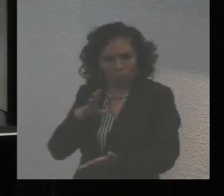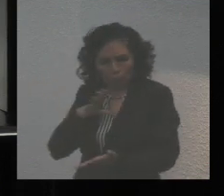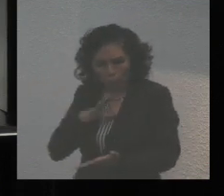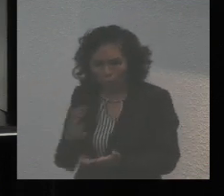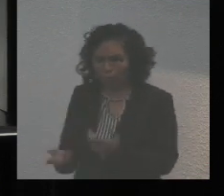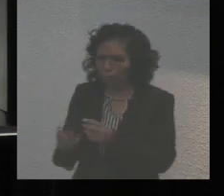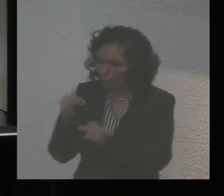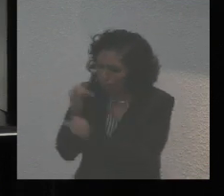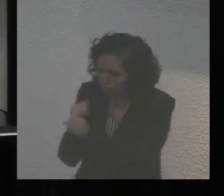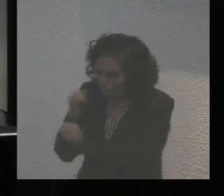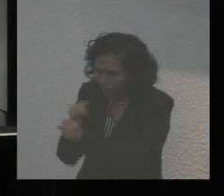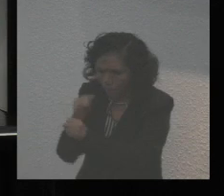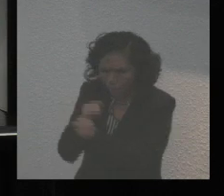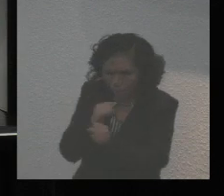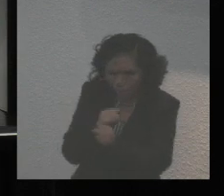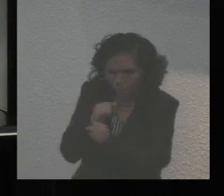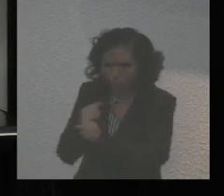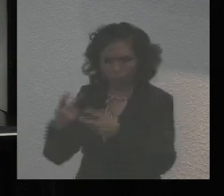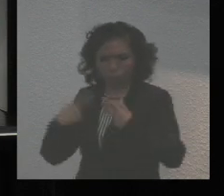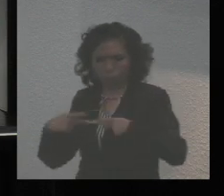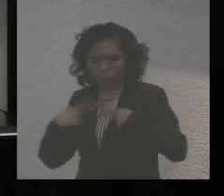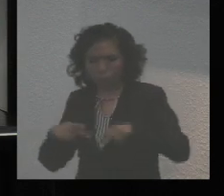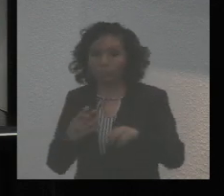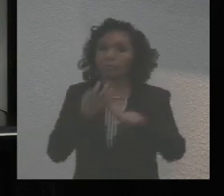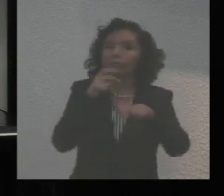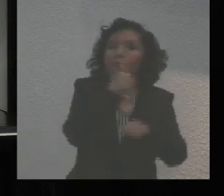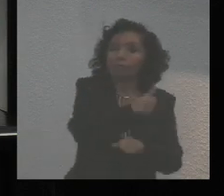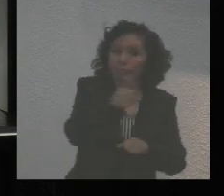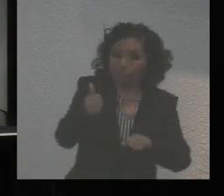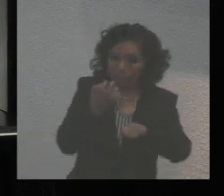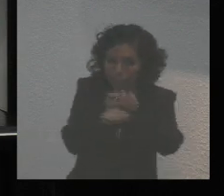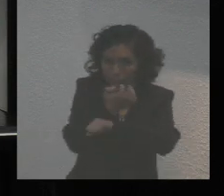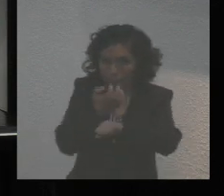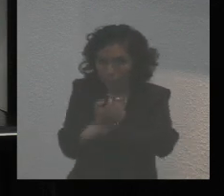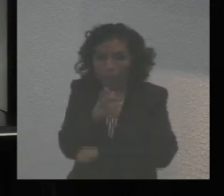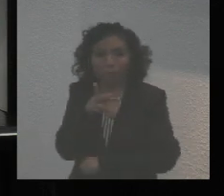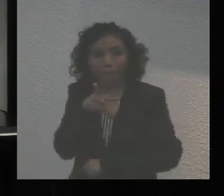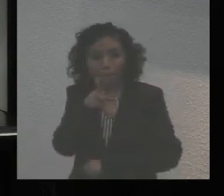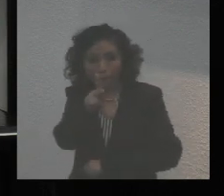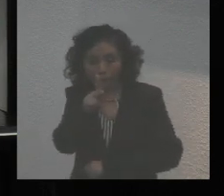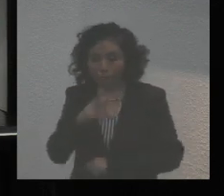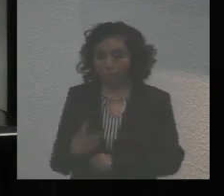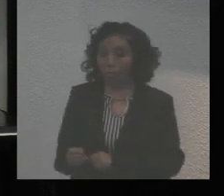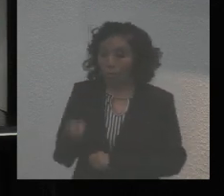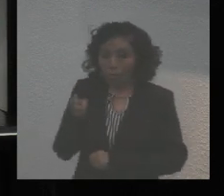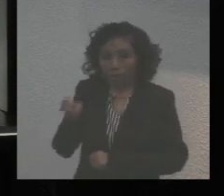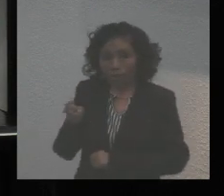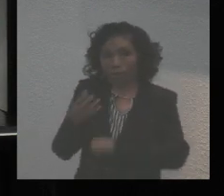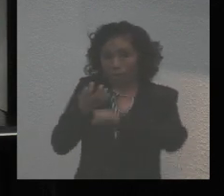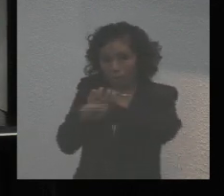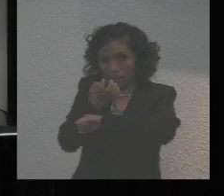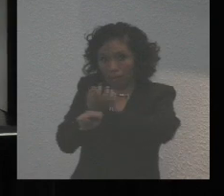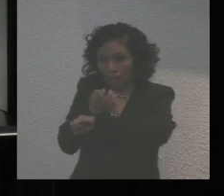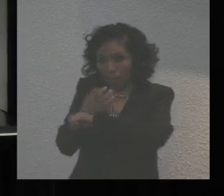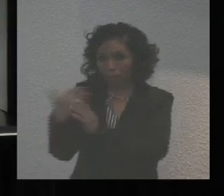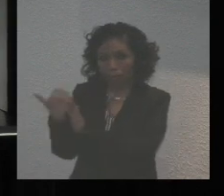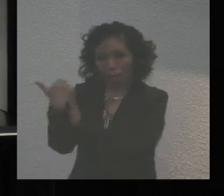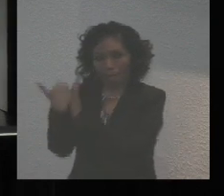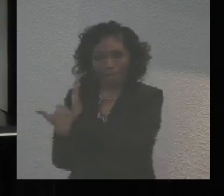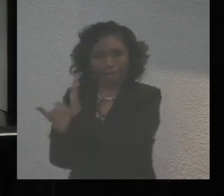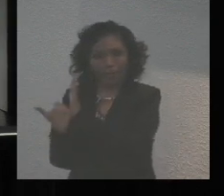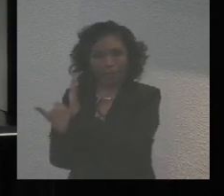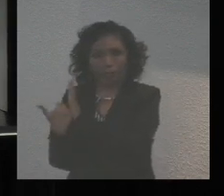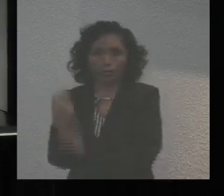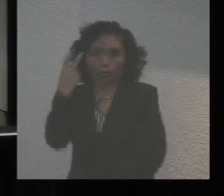general del Distrito Federal y el de cada estado, pero en ningún caso la representación de un estado será menor de